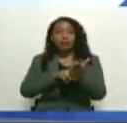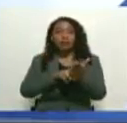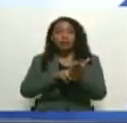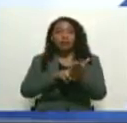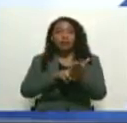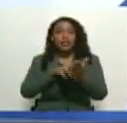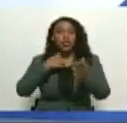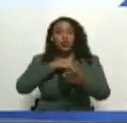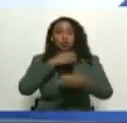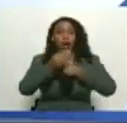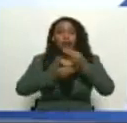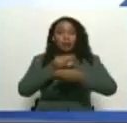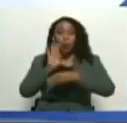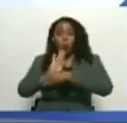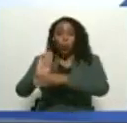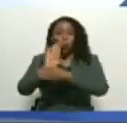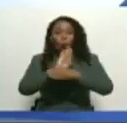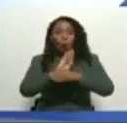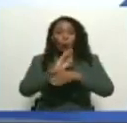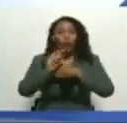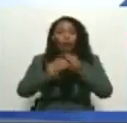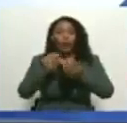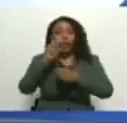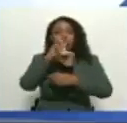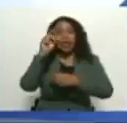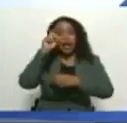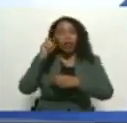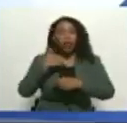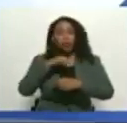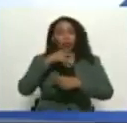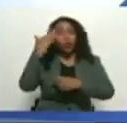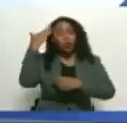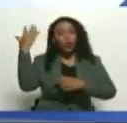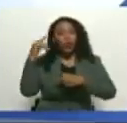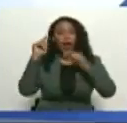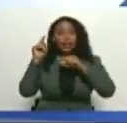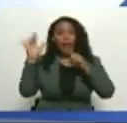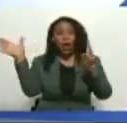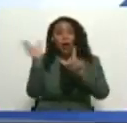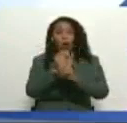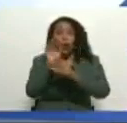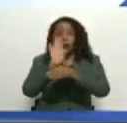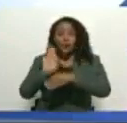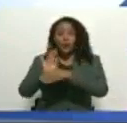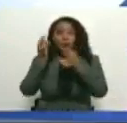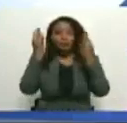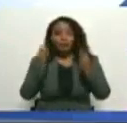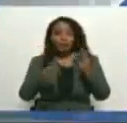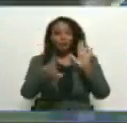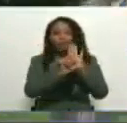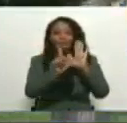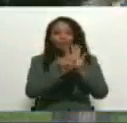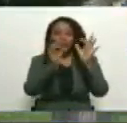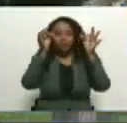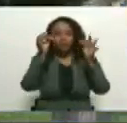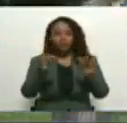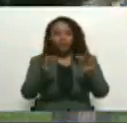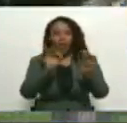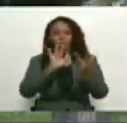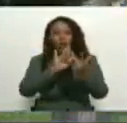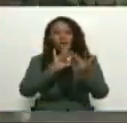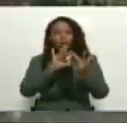hacemos conservación en el país, un sueño de 30 años. Se logró proteger jurídicamente la conexión entre